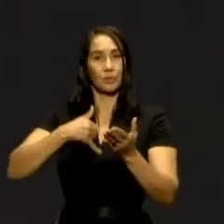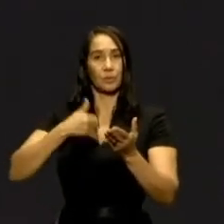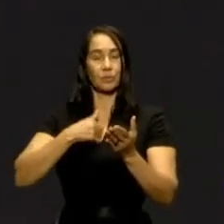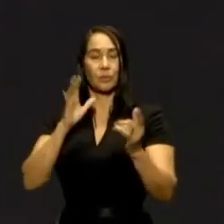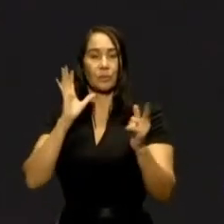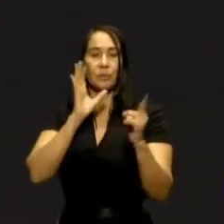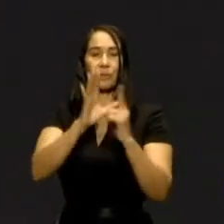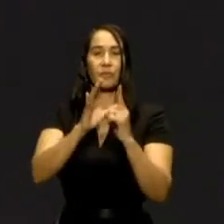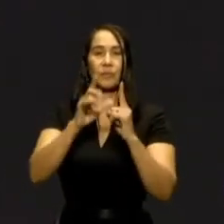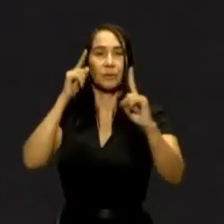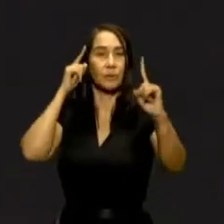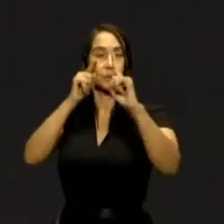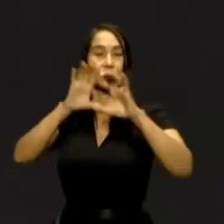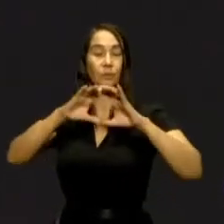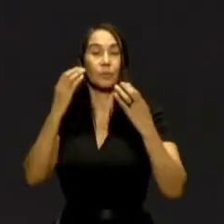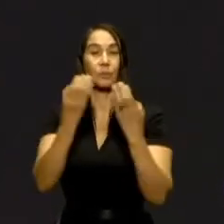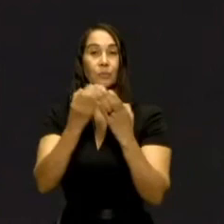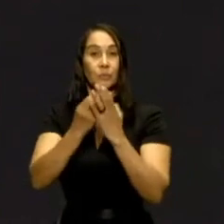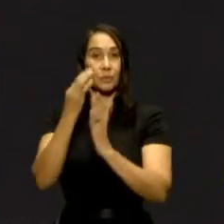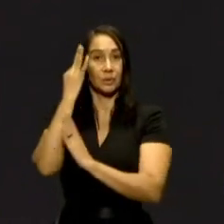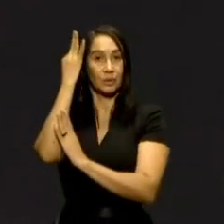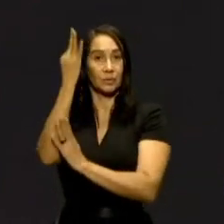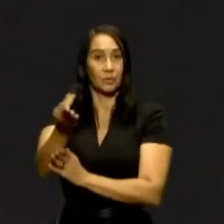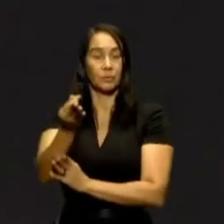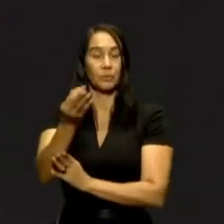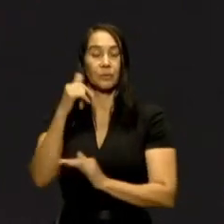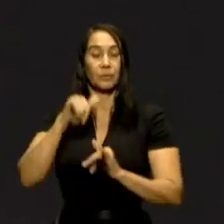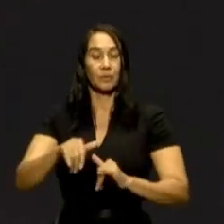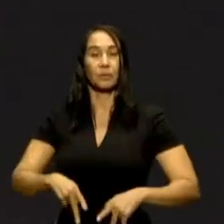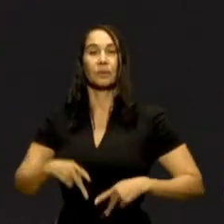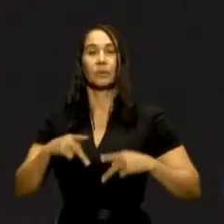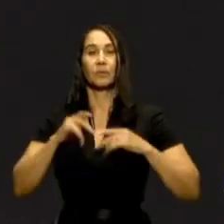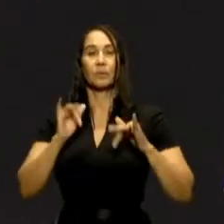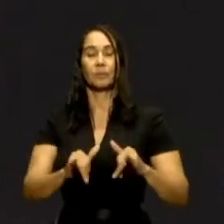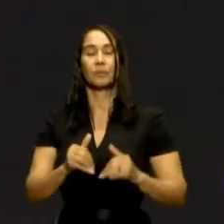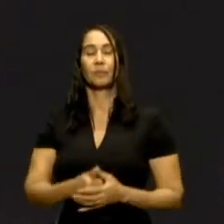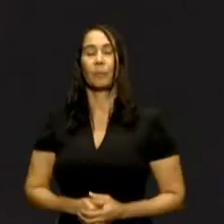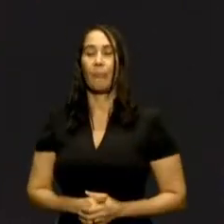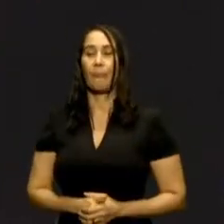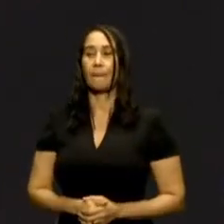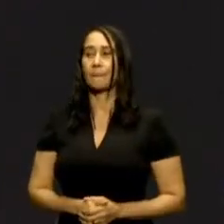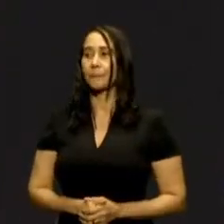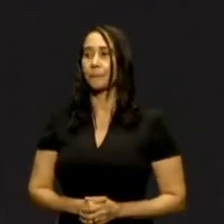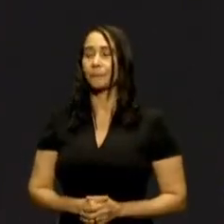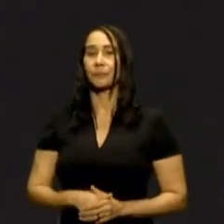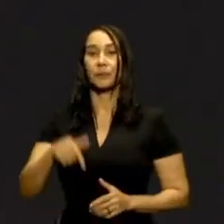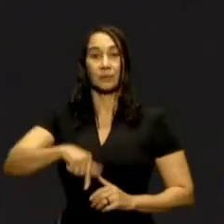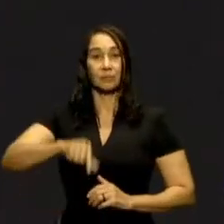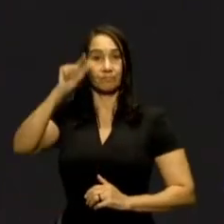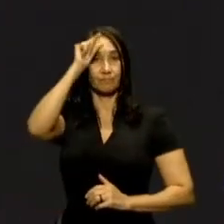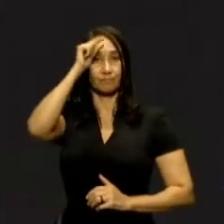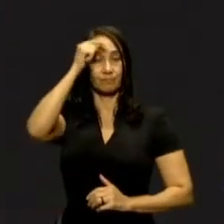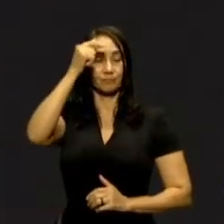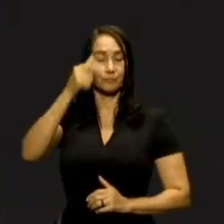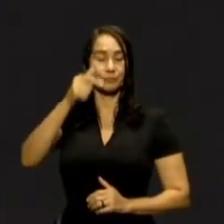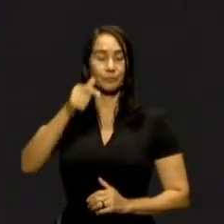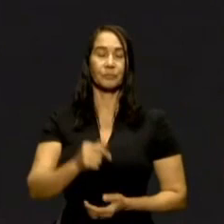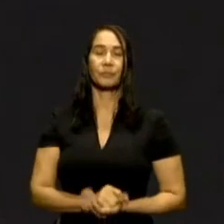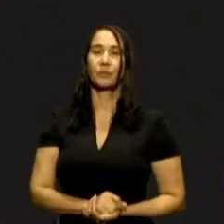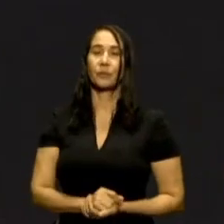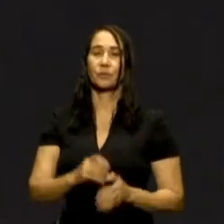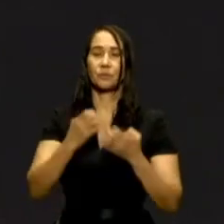enfrenten los retos del mundo globalizado en el que vivimos. Este gobierno no